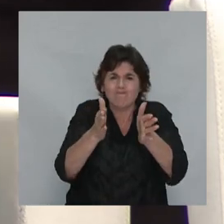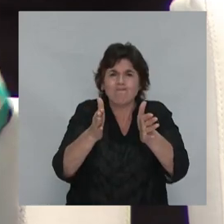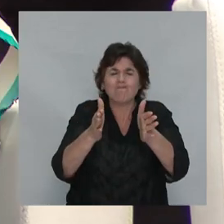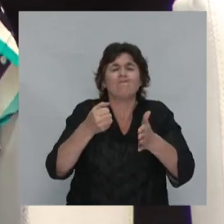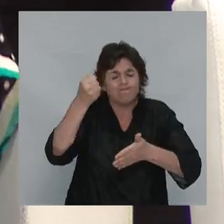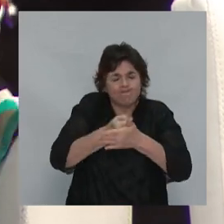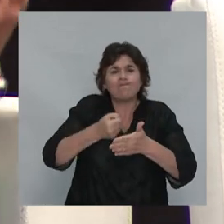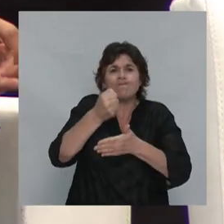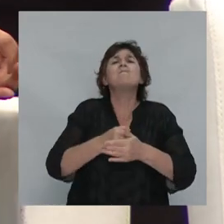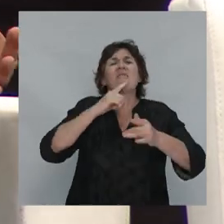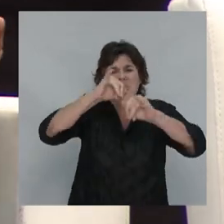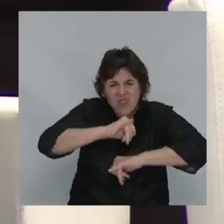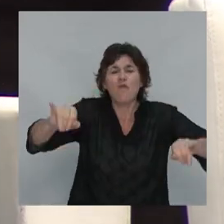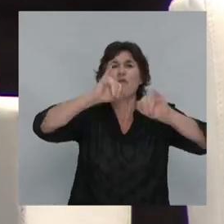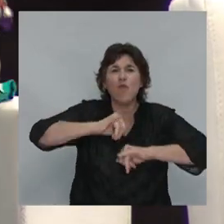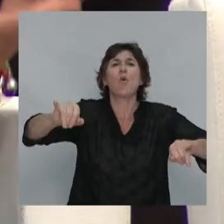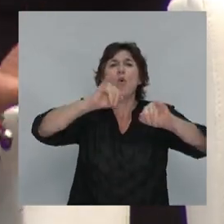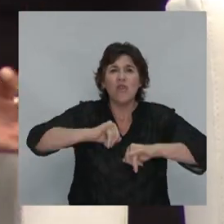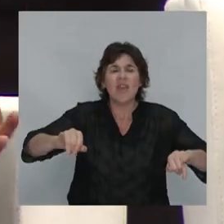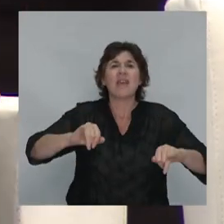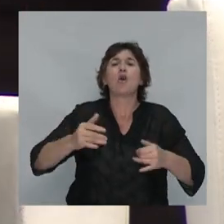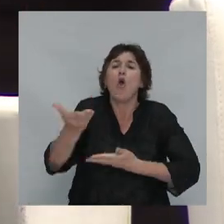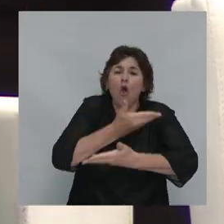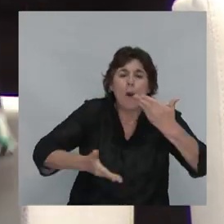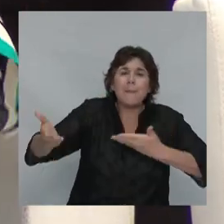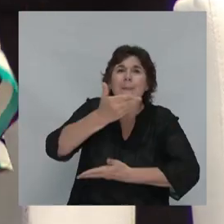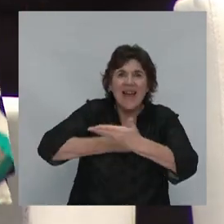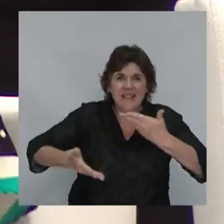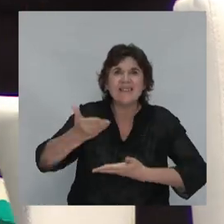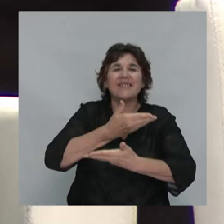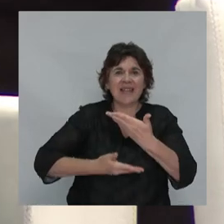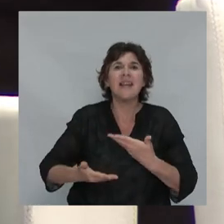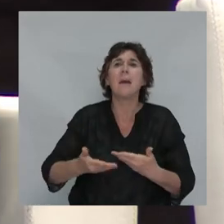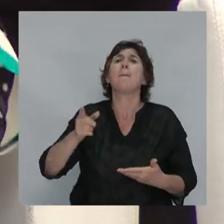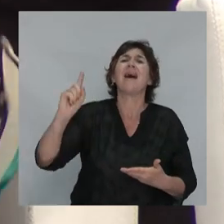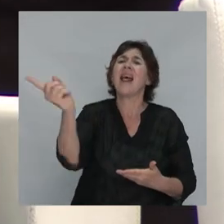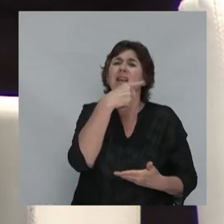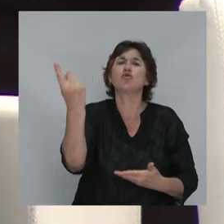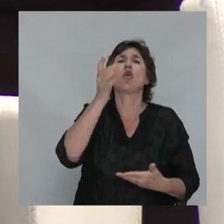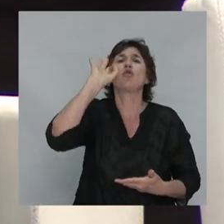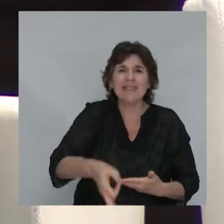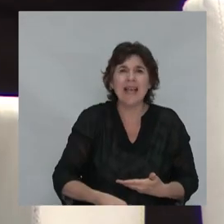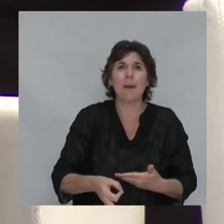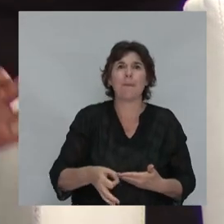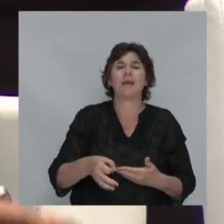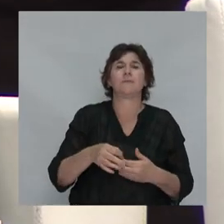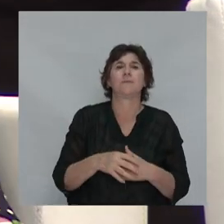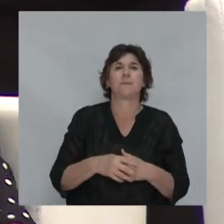militante de difundir, de compartir, de hacer conocer, de